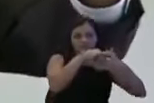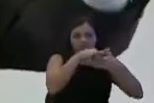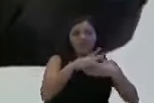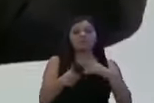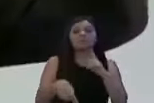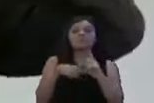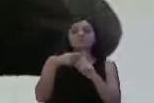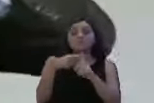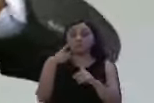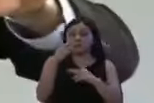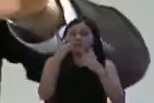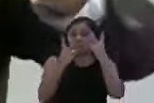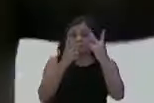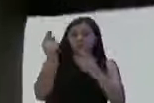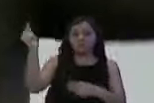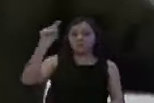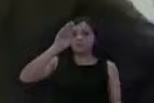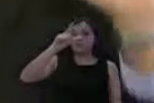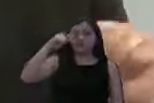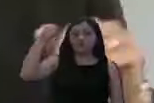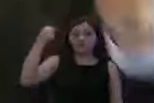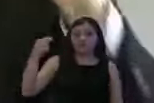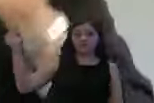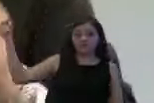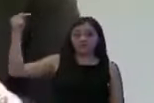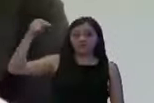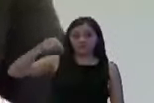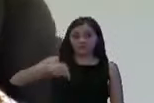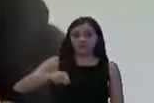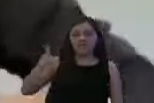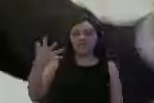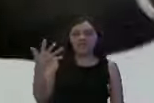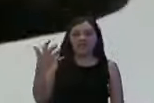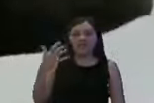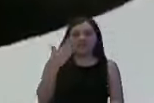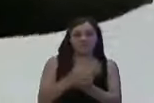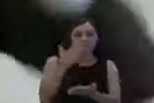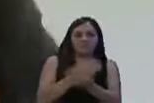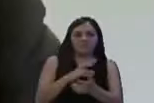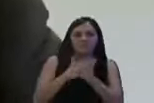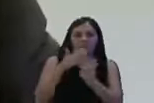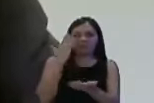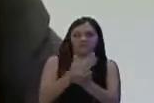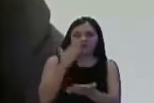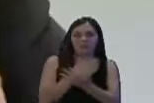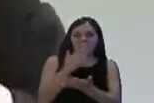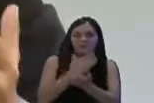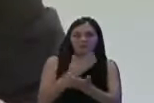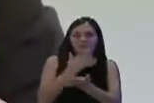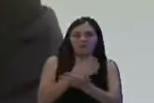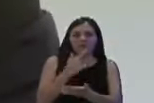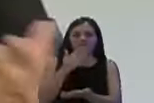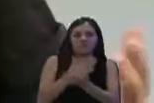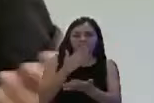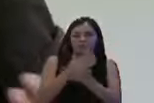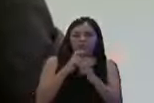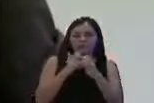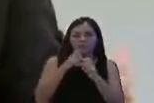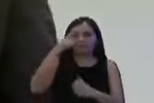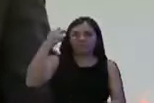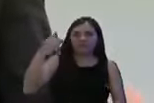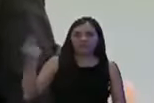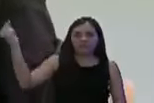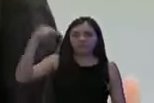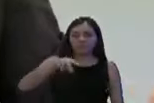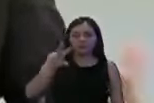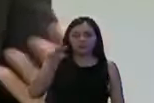plan desestabilizar al país para que el santo padre suspenda la visita y le hagan daño al gobierno así le hagan daño a toda la